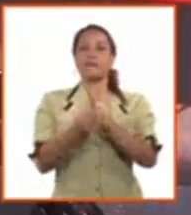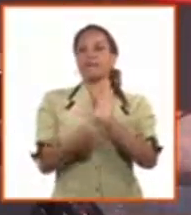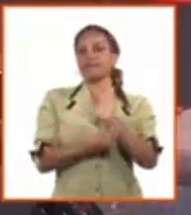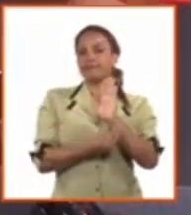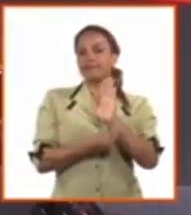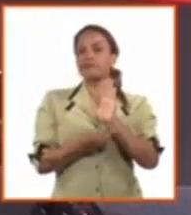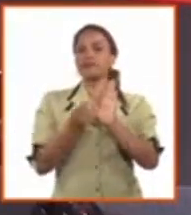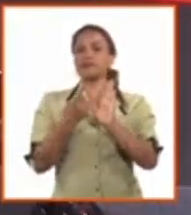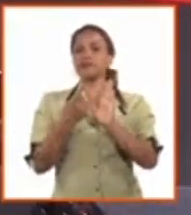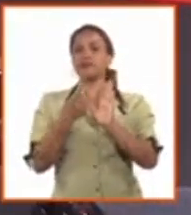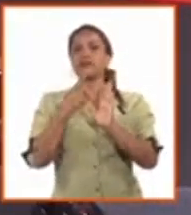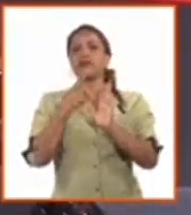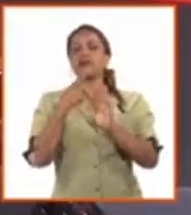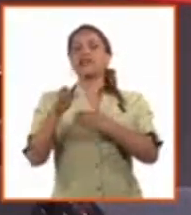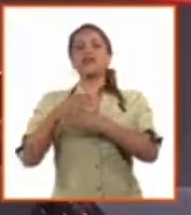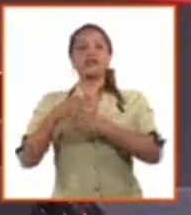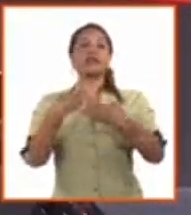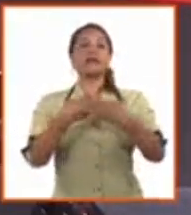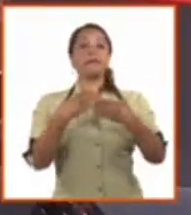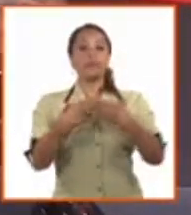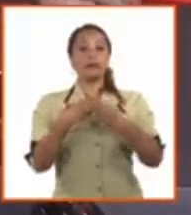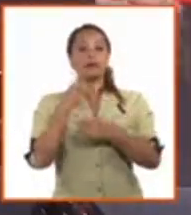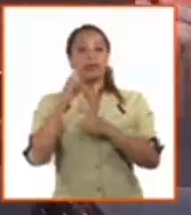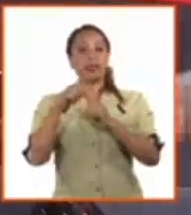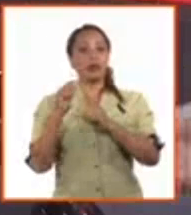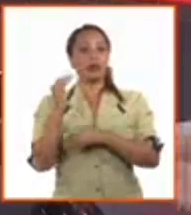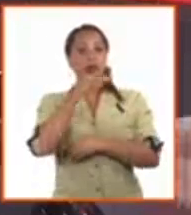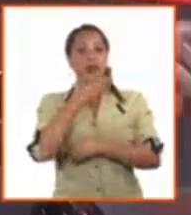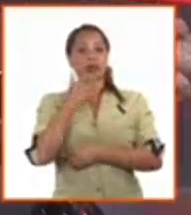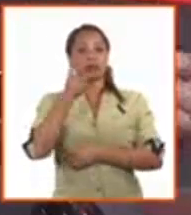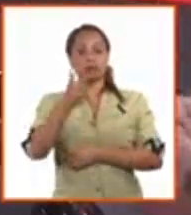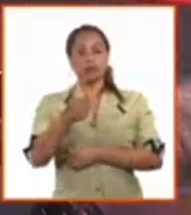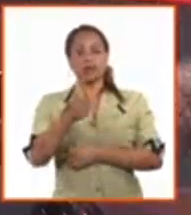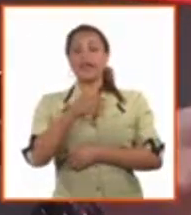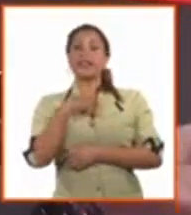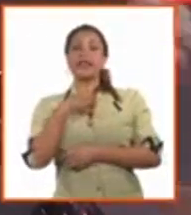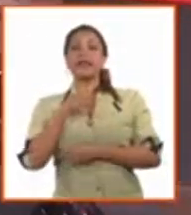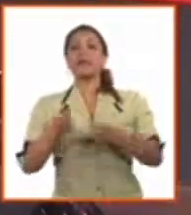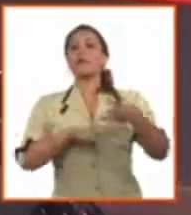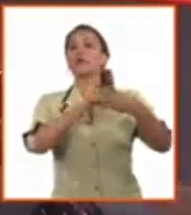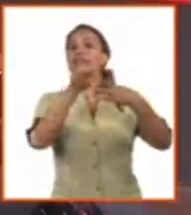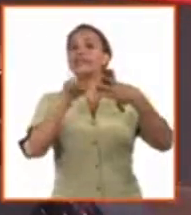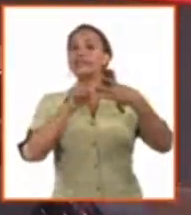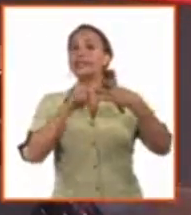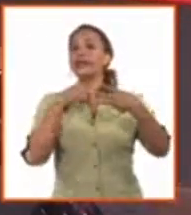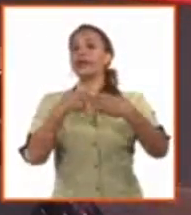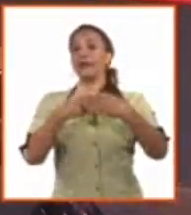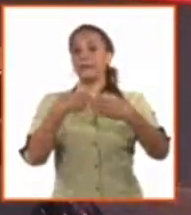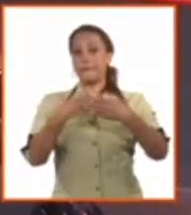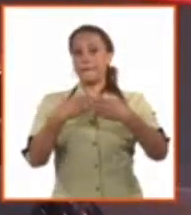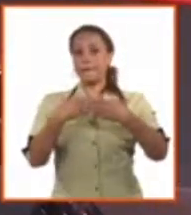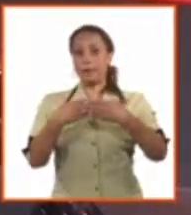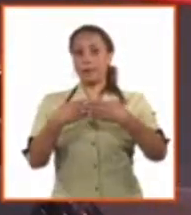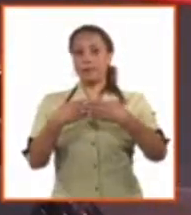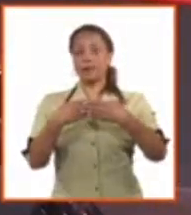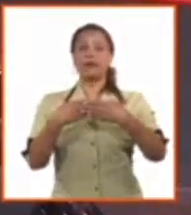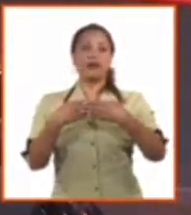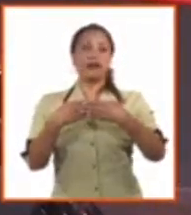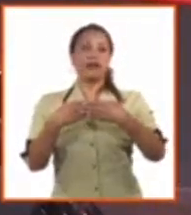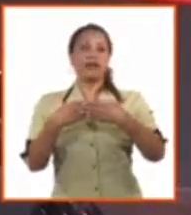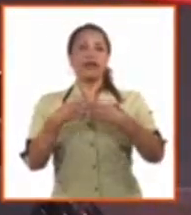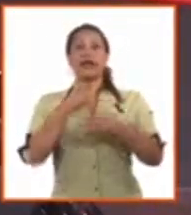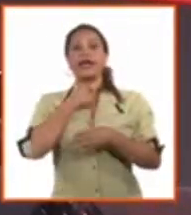eso sin contar bueno ya se mencionó sin mattel como empresa de tecnología hay tres al menos de las que